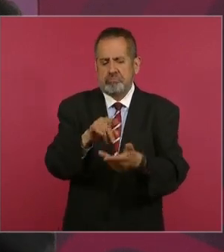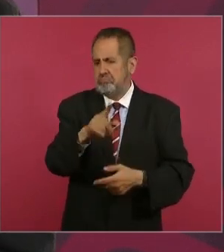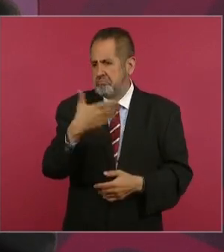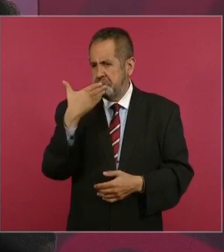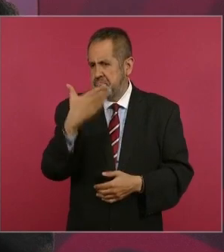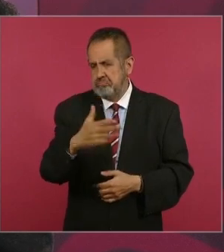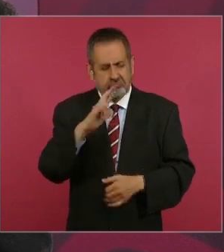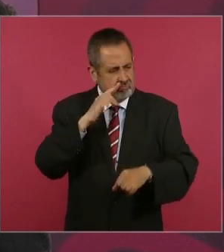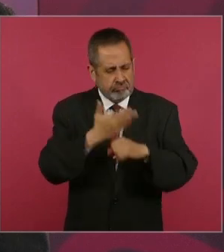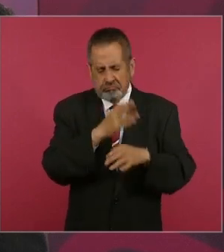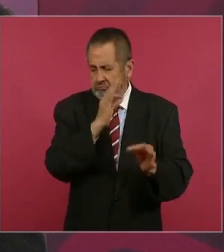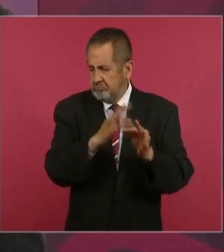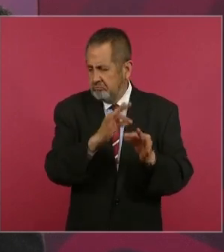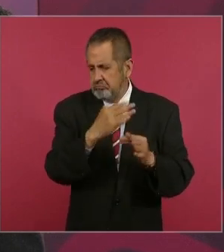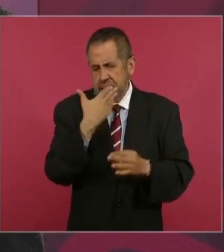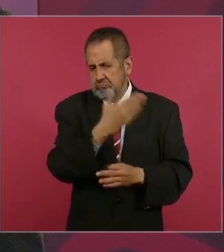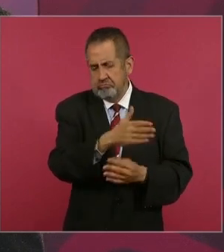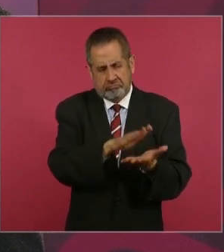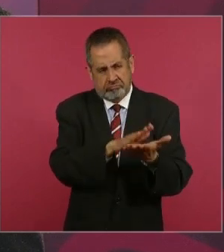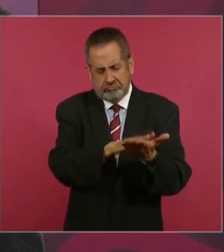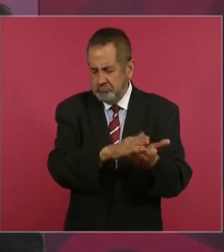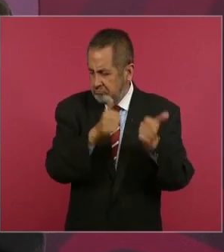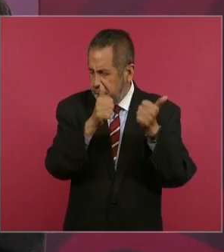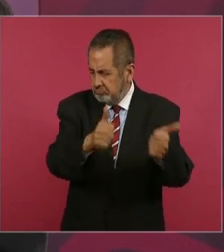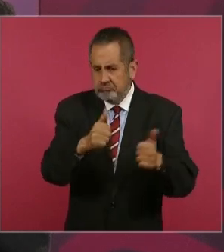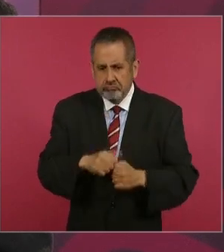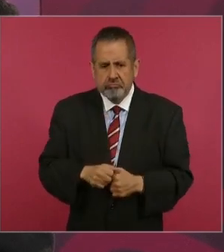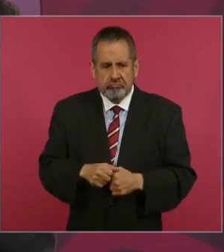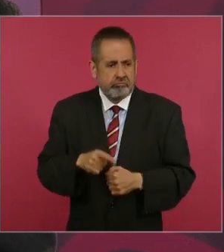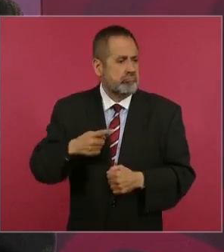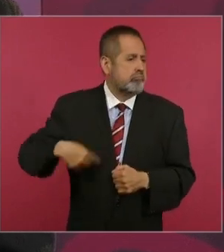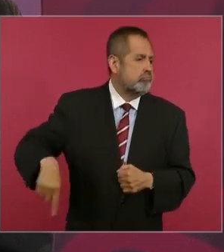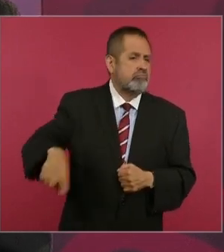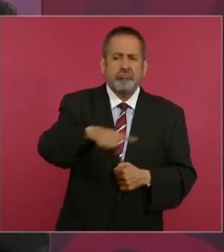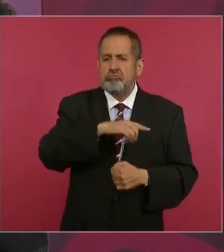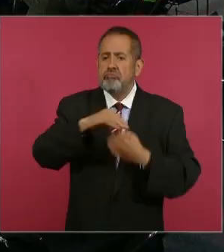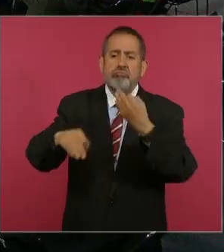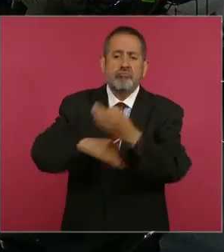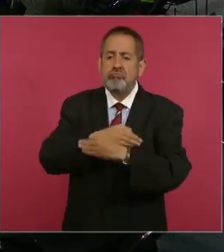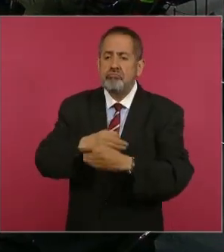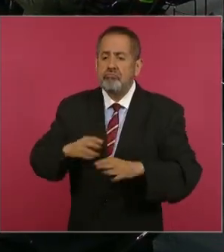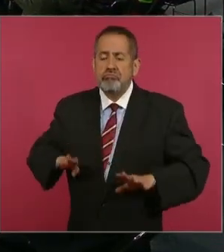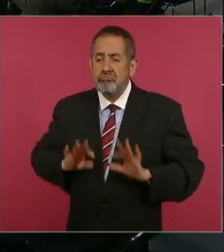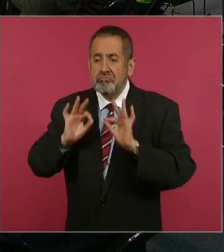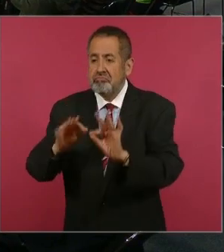y lo celebro por el bien de